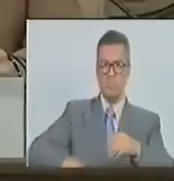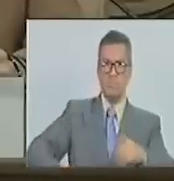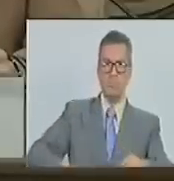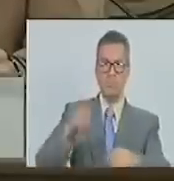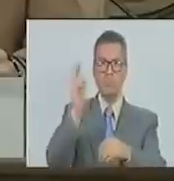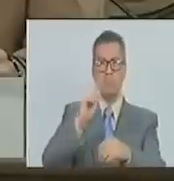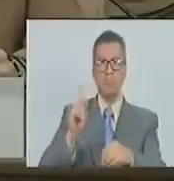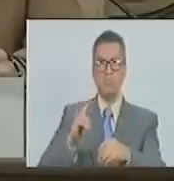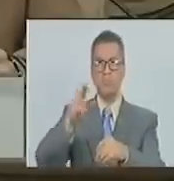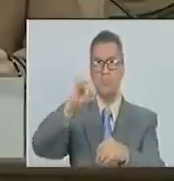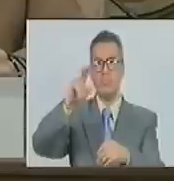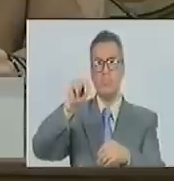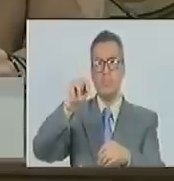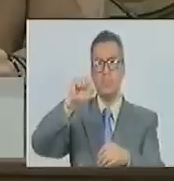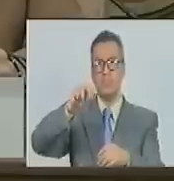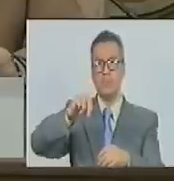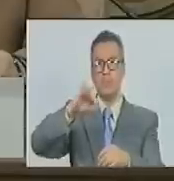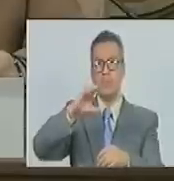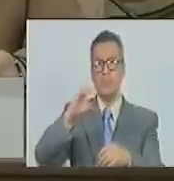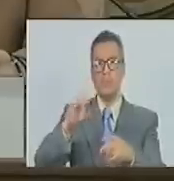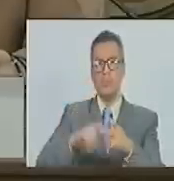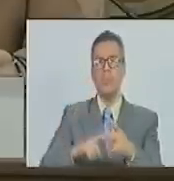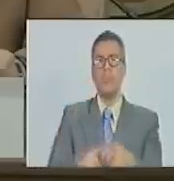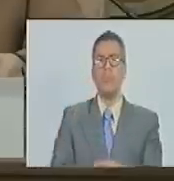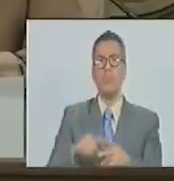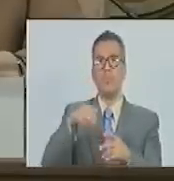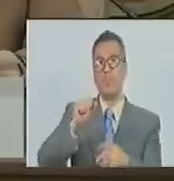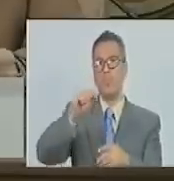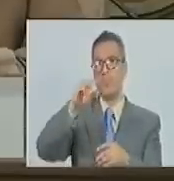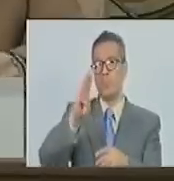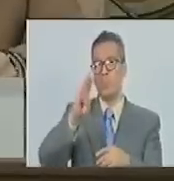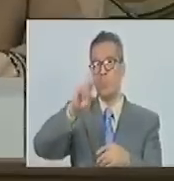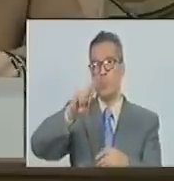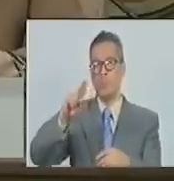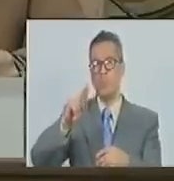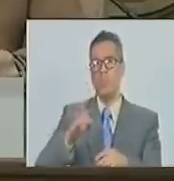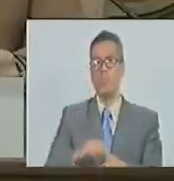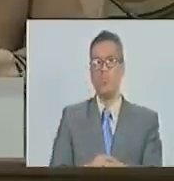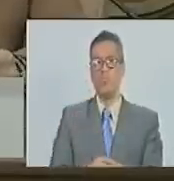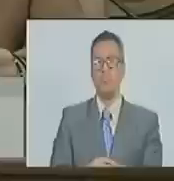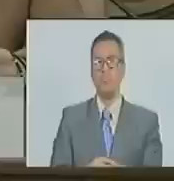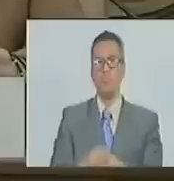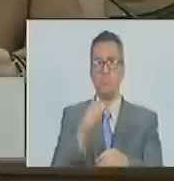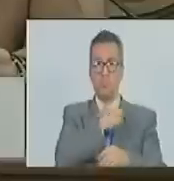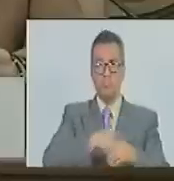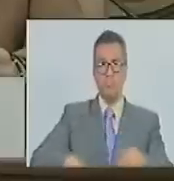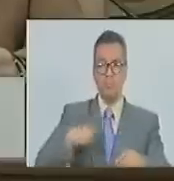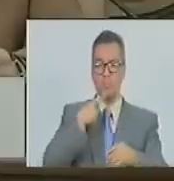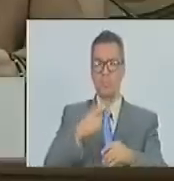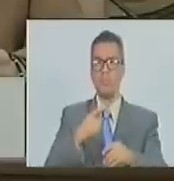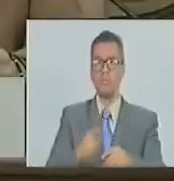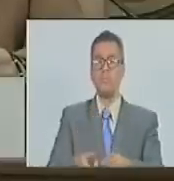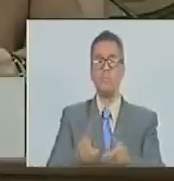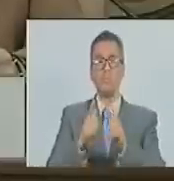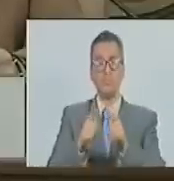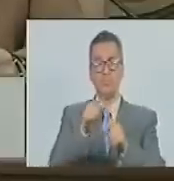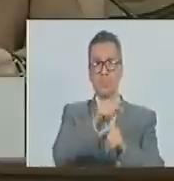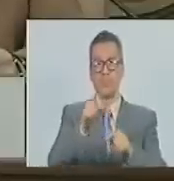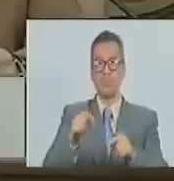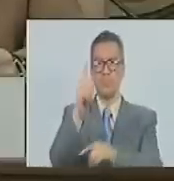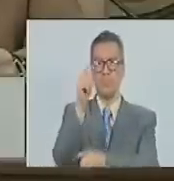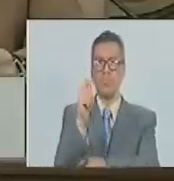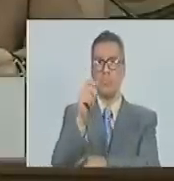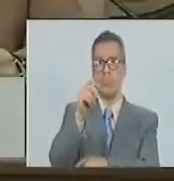la República Islámica de Irán, Seyyed Ebrahim Raisi. El presidente otorgó el derecho de palabra al